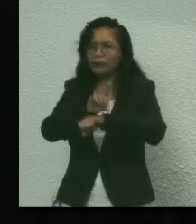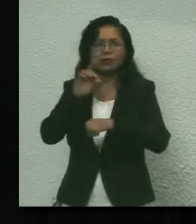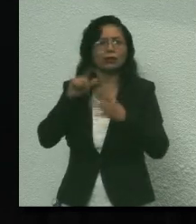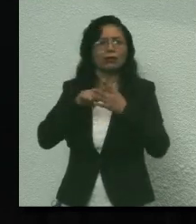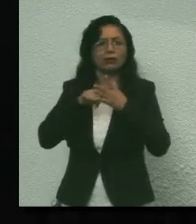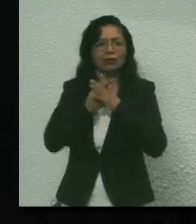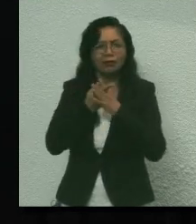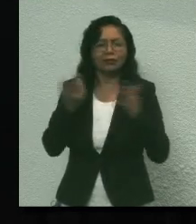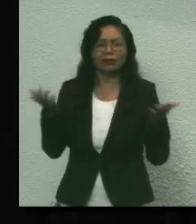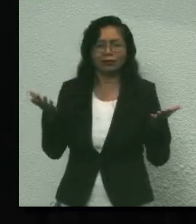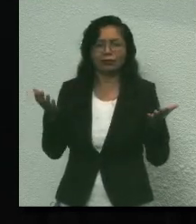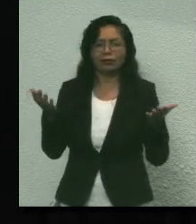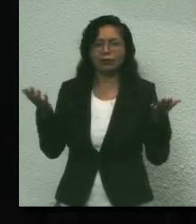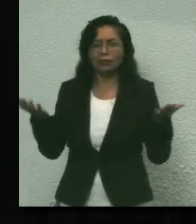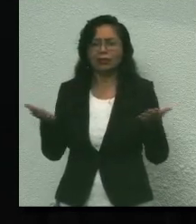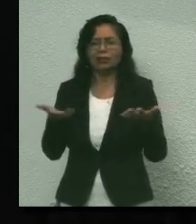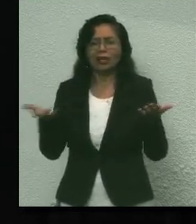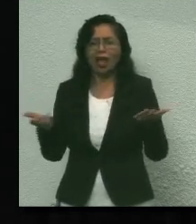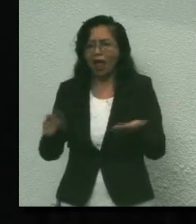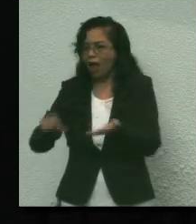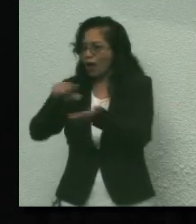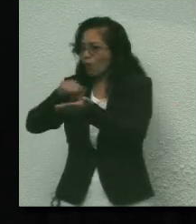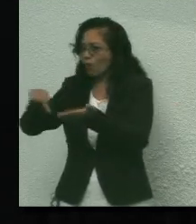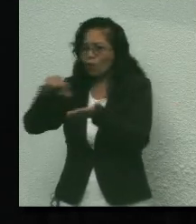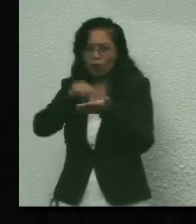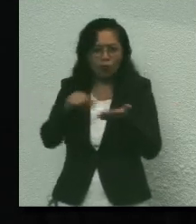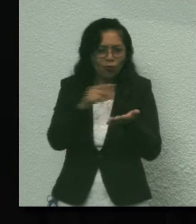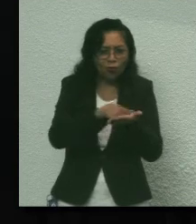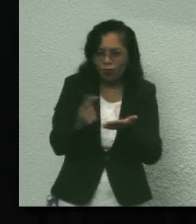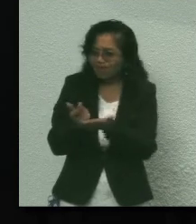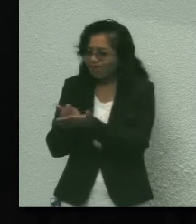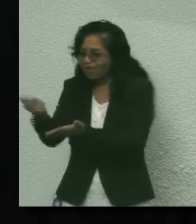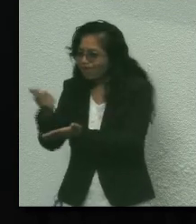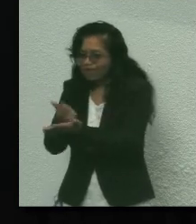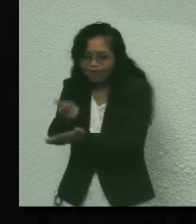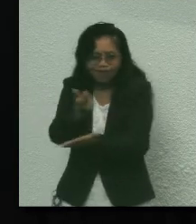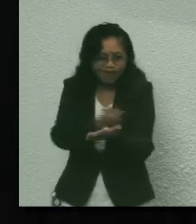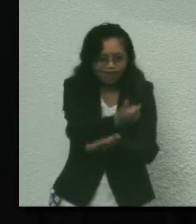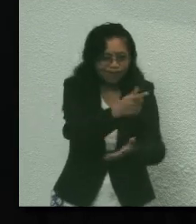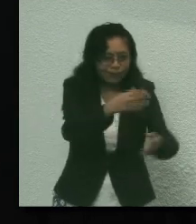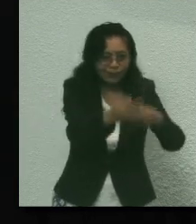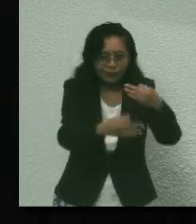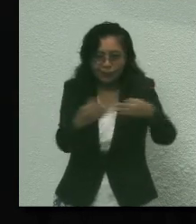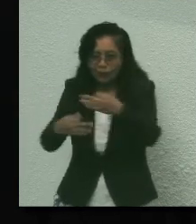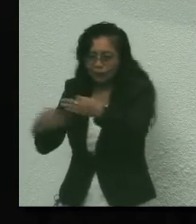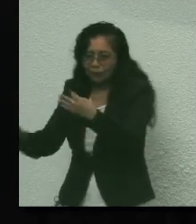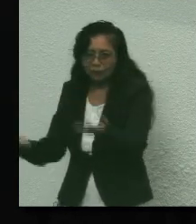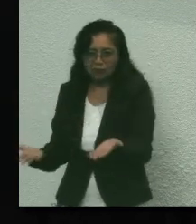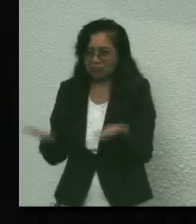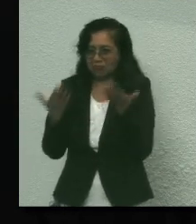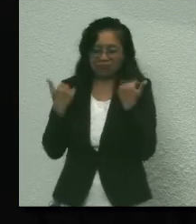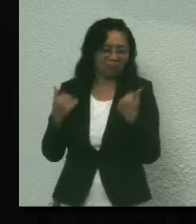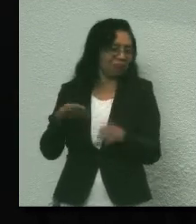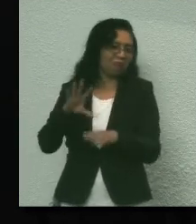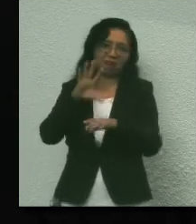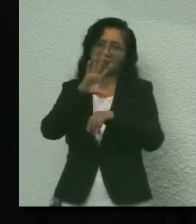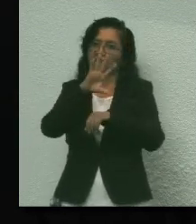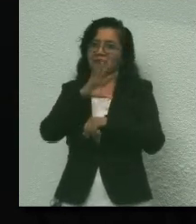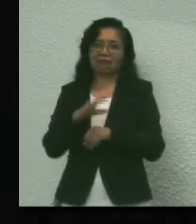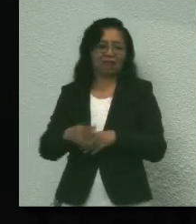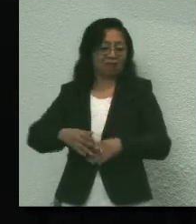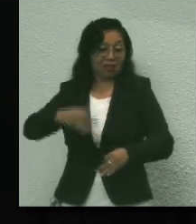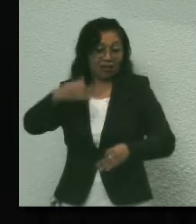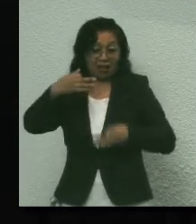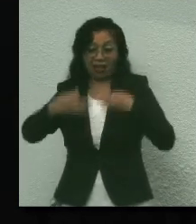que se ha sustentado en la compra de voluntades que de todos modos no le permitirán evadir el juicio de la historia